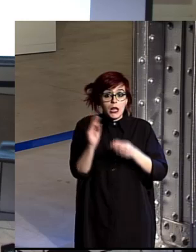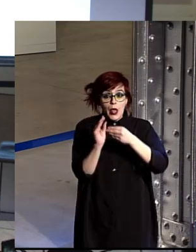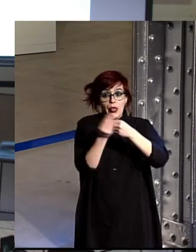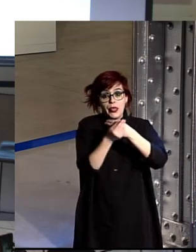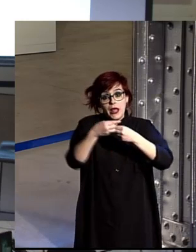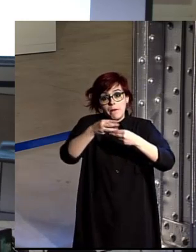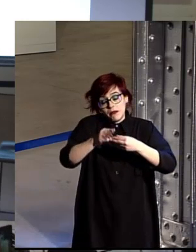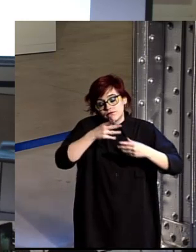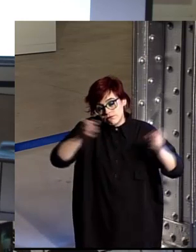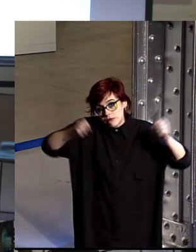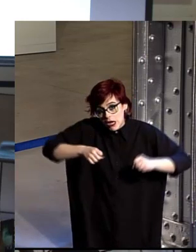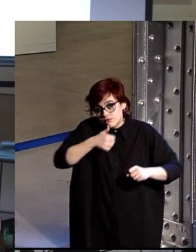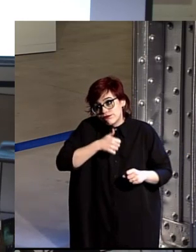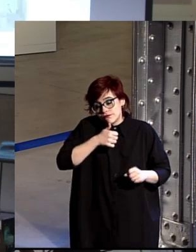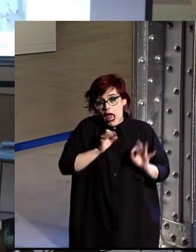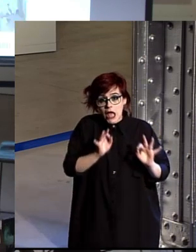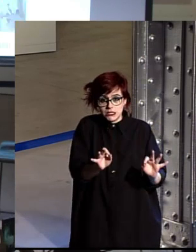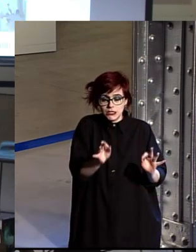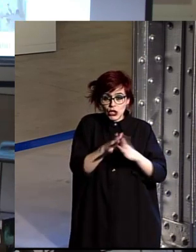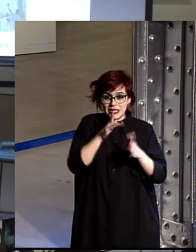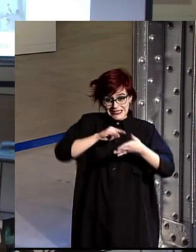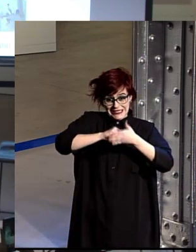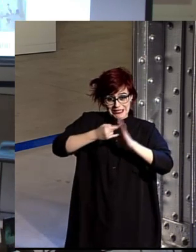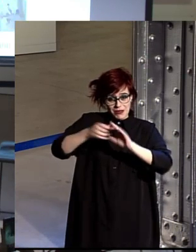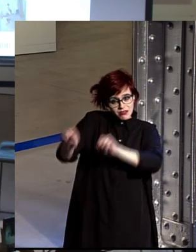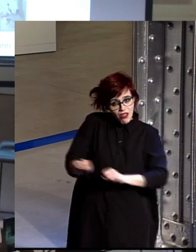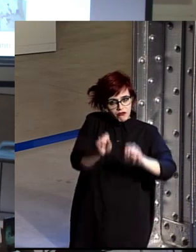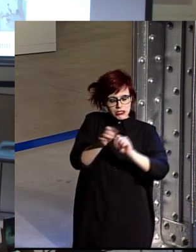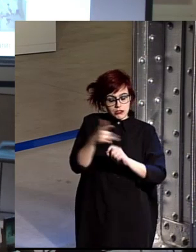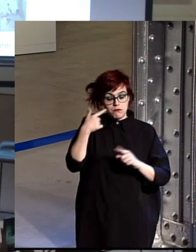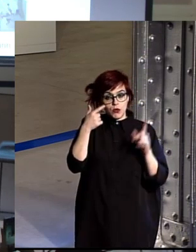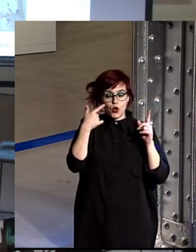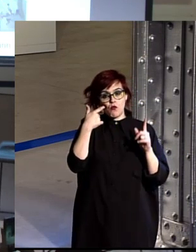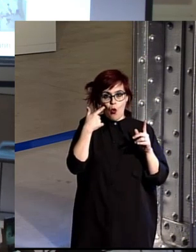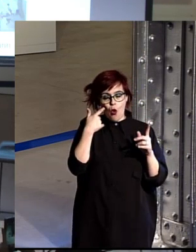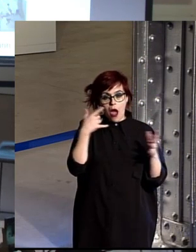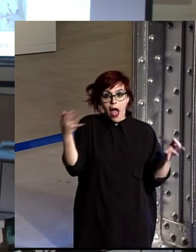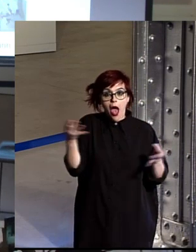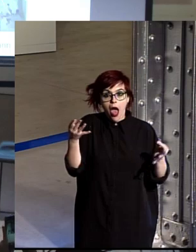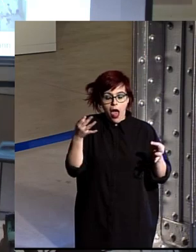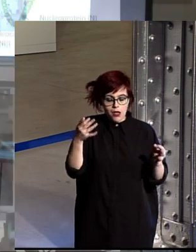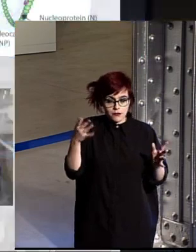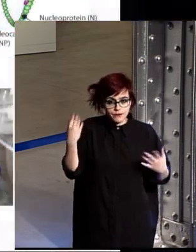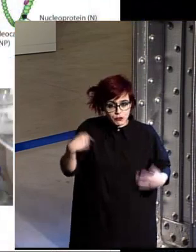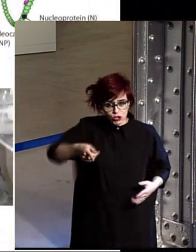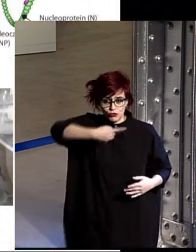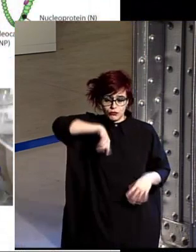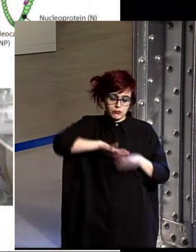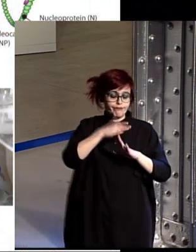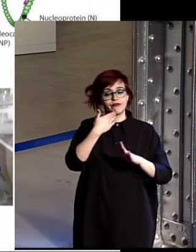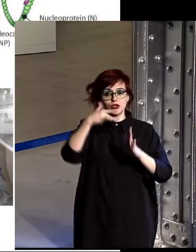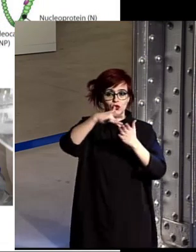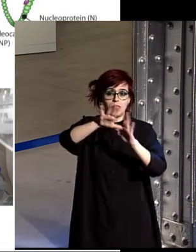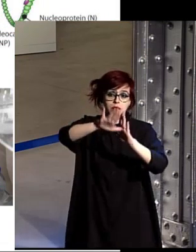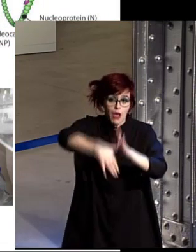utilizar. Esto también hace que llame mucho la atención del sistema inmunológico. Nosotros llegamos tarde, nosotros llegábamos tarde y teníamos